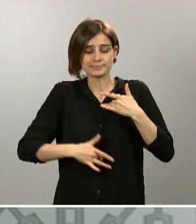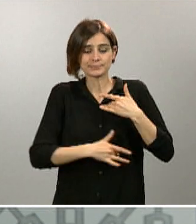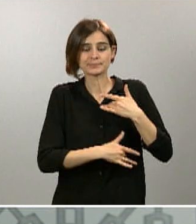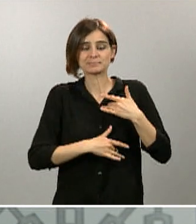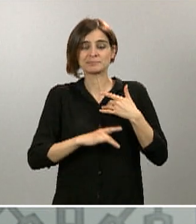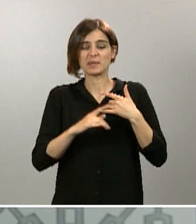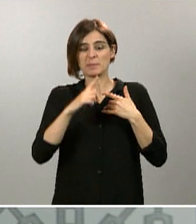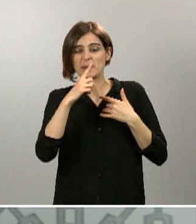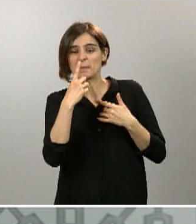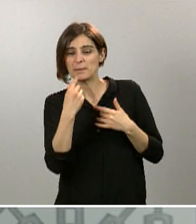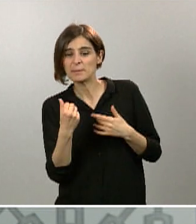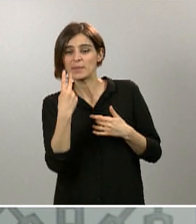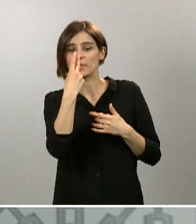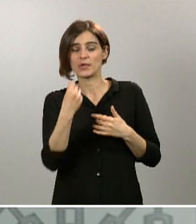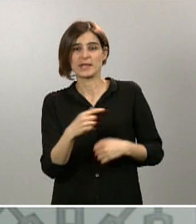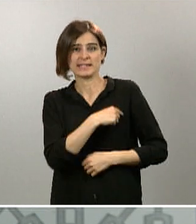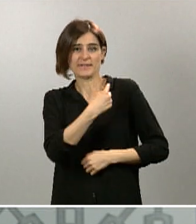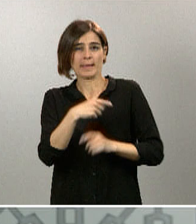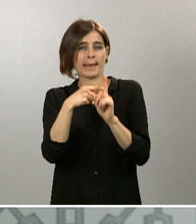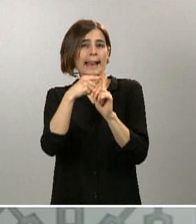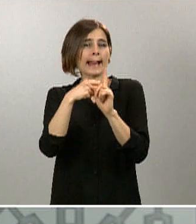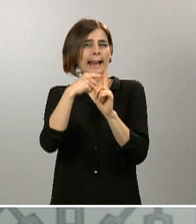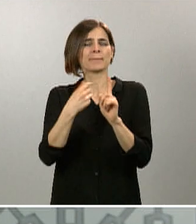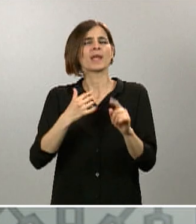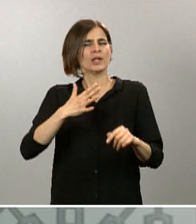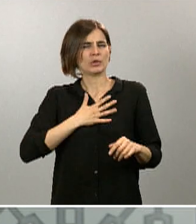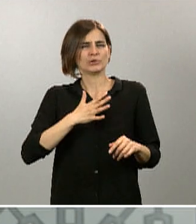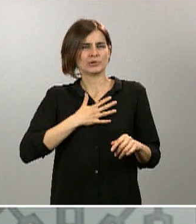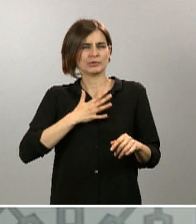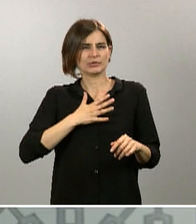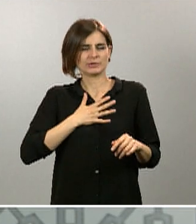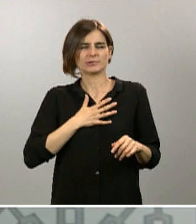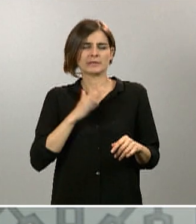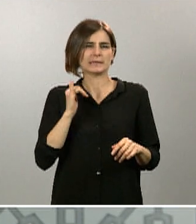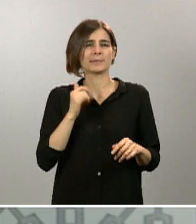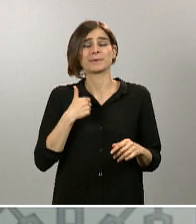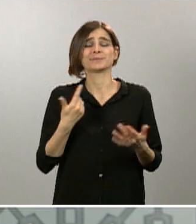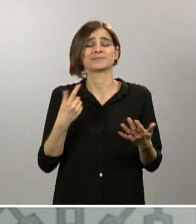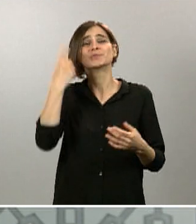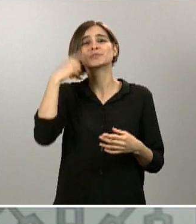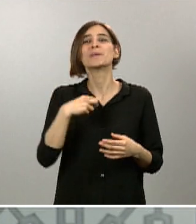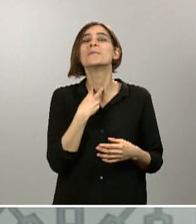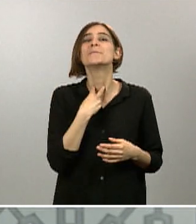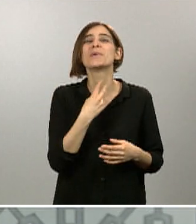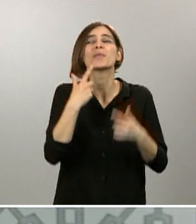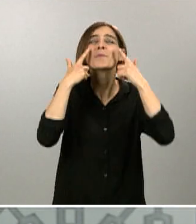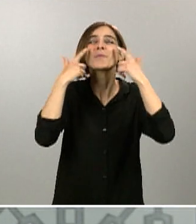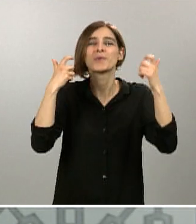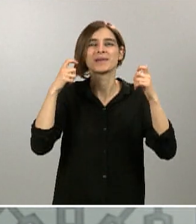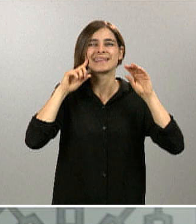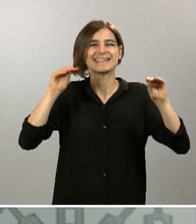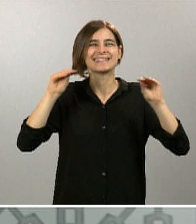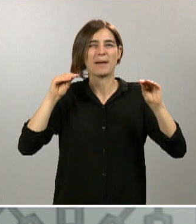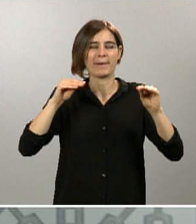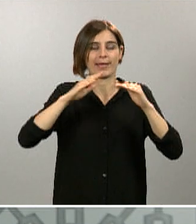una tos persistente, pero que en mi caso, como ya saben por las características de mi voz o la garganta que tengo, siempre tengo